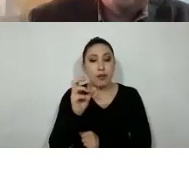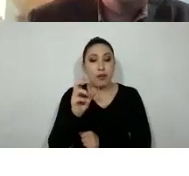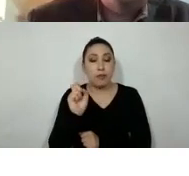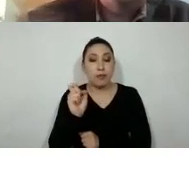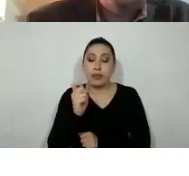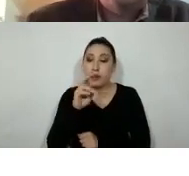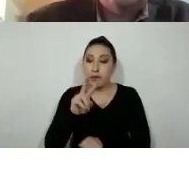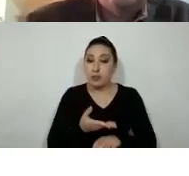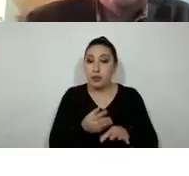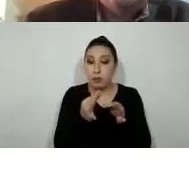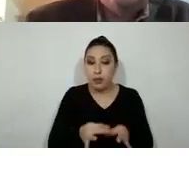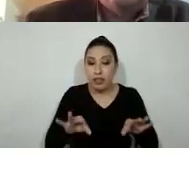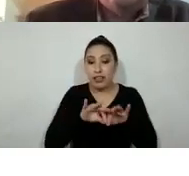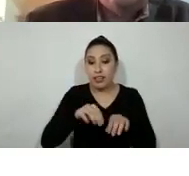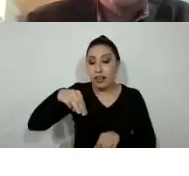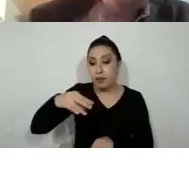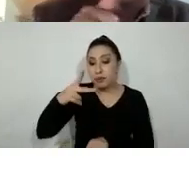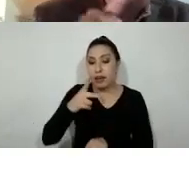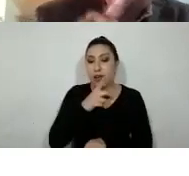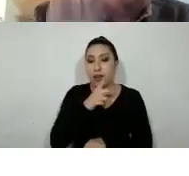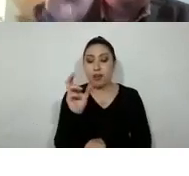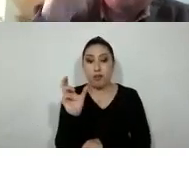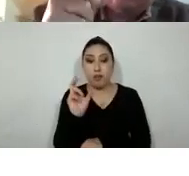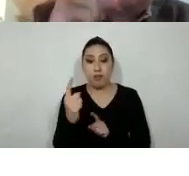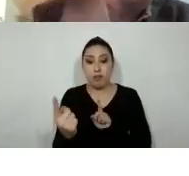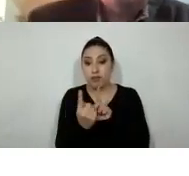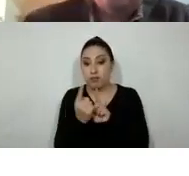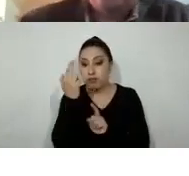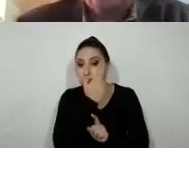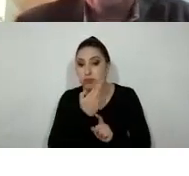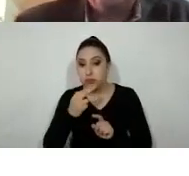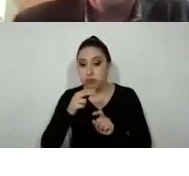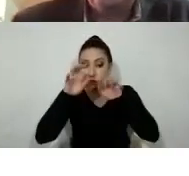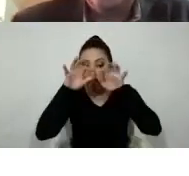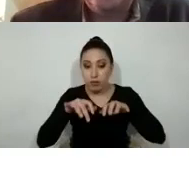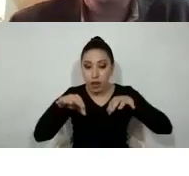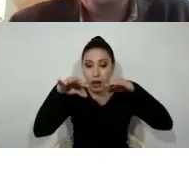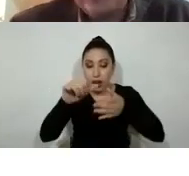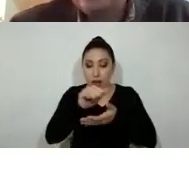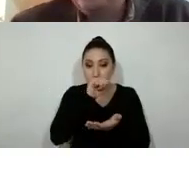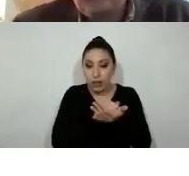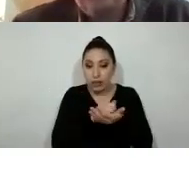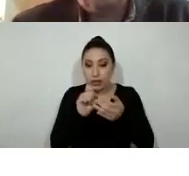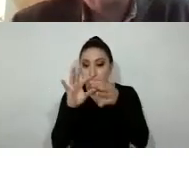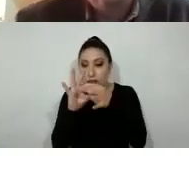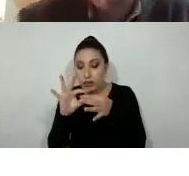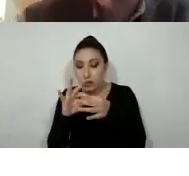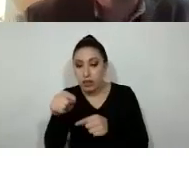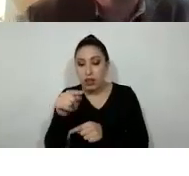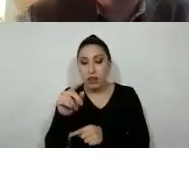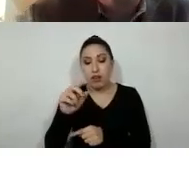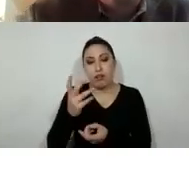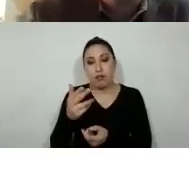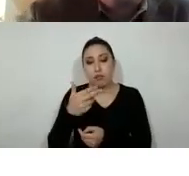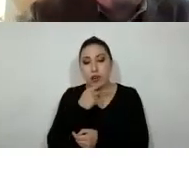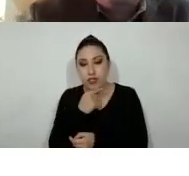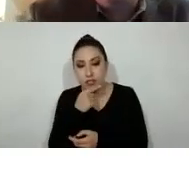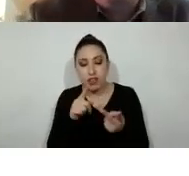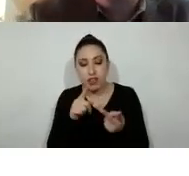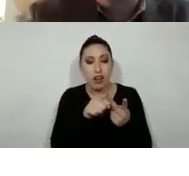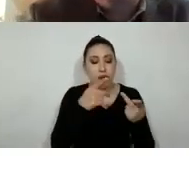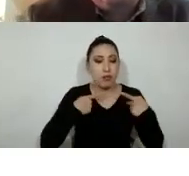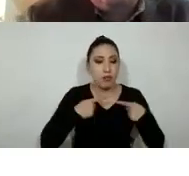la circunstancia de la detención con lo que le platica el policía, el IPH y todo eso. Y entonces,